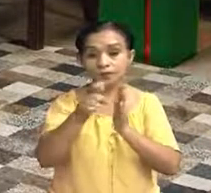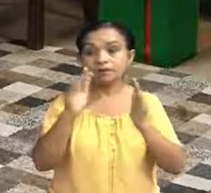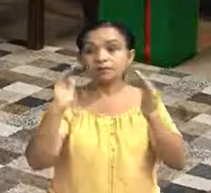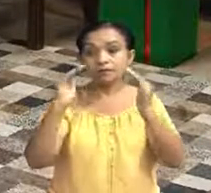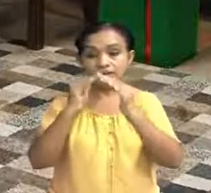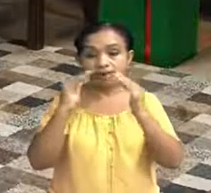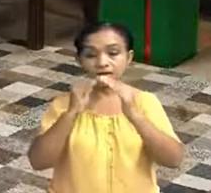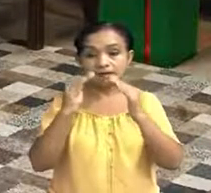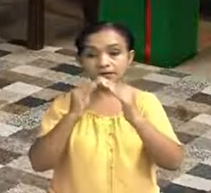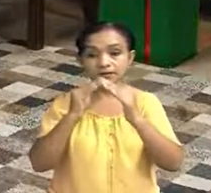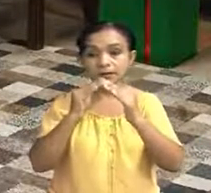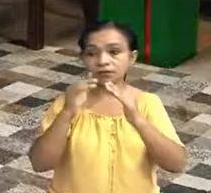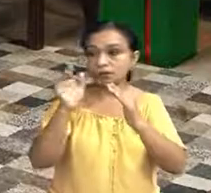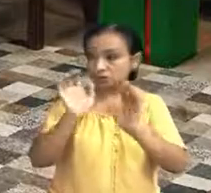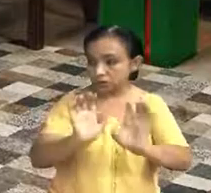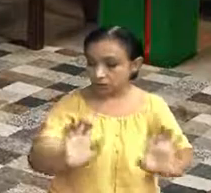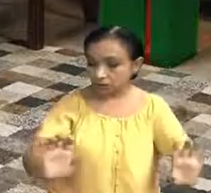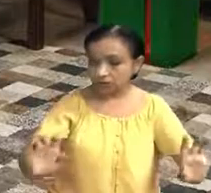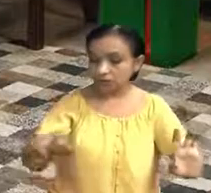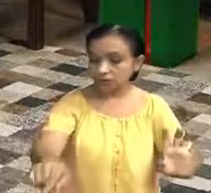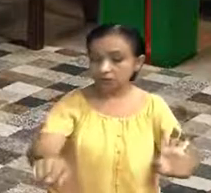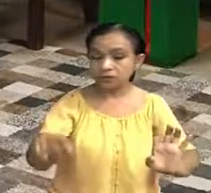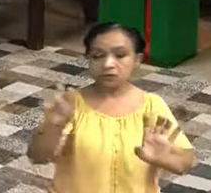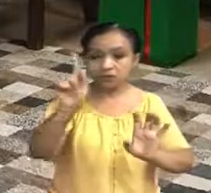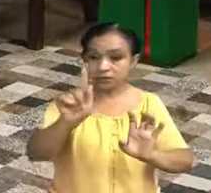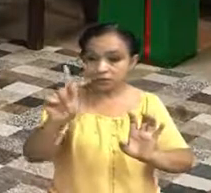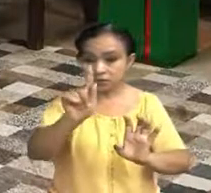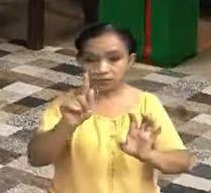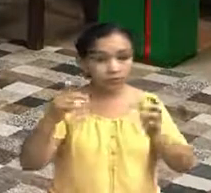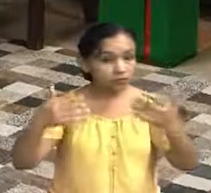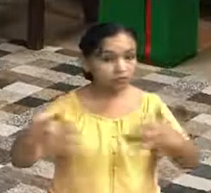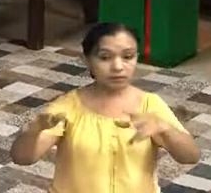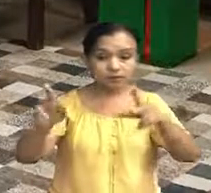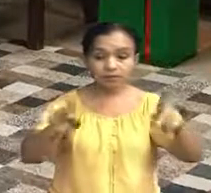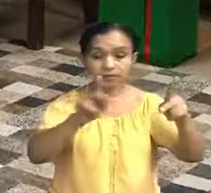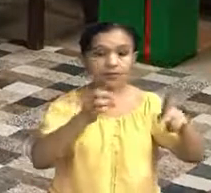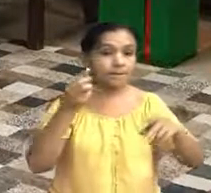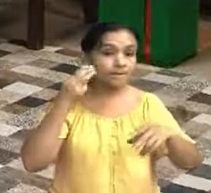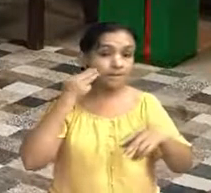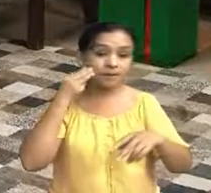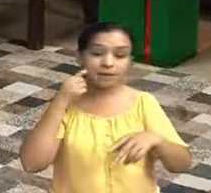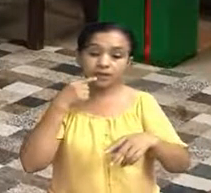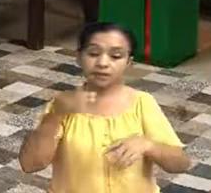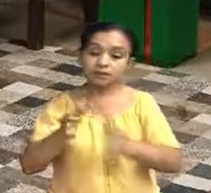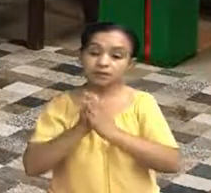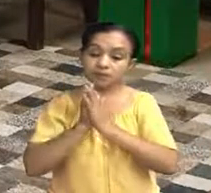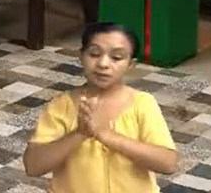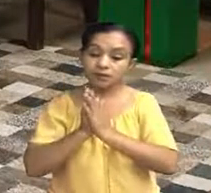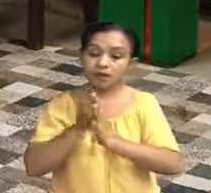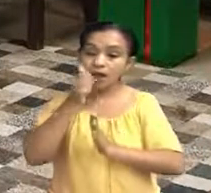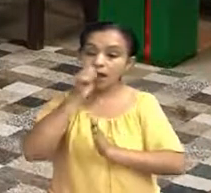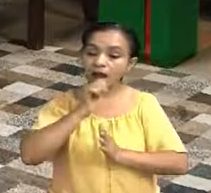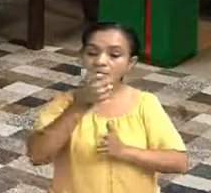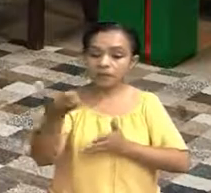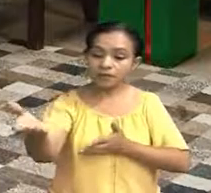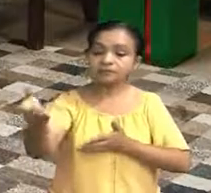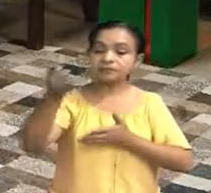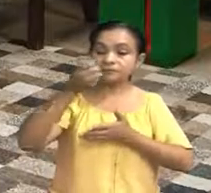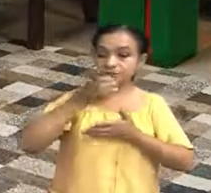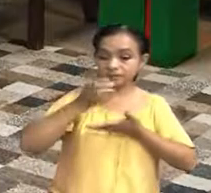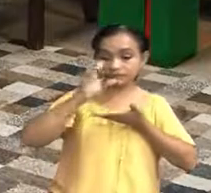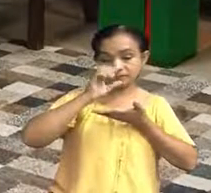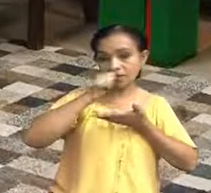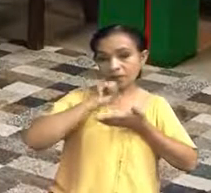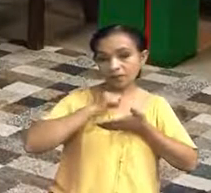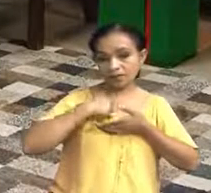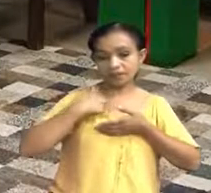casa, pues está el niño, está el tío, está la mamá, usted le pide el favor de que le saque agua y que le sirva, ¿ah?